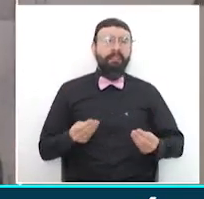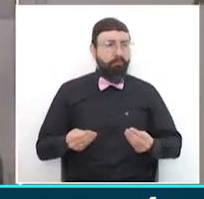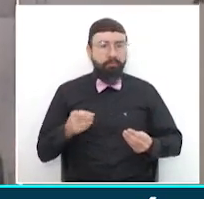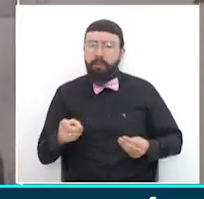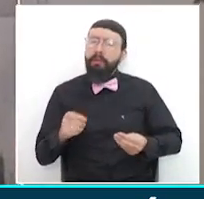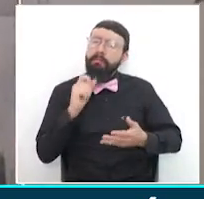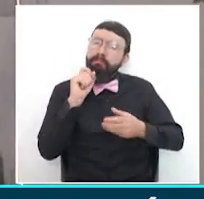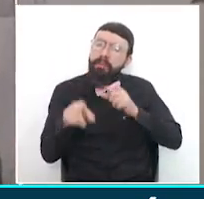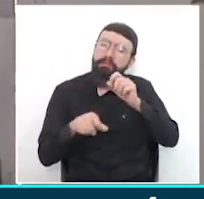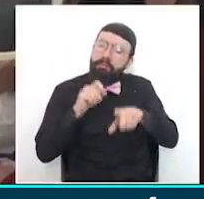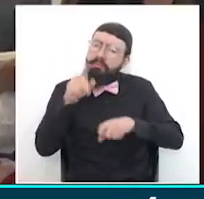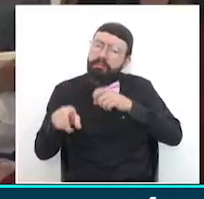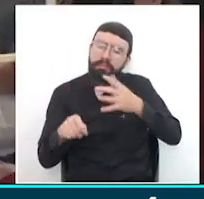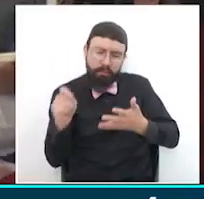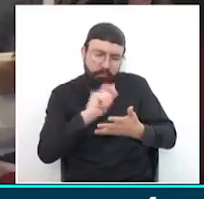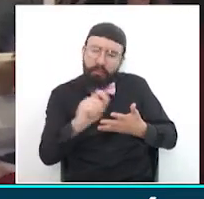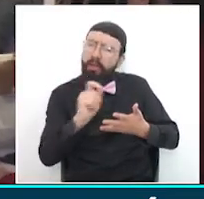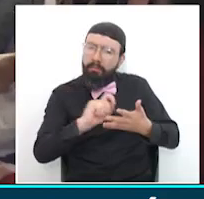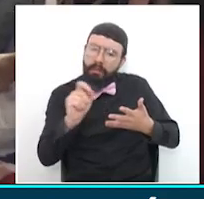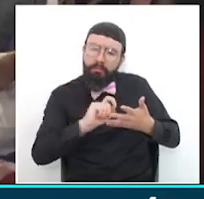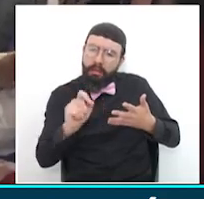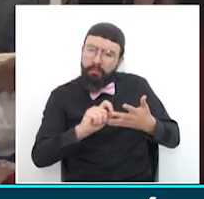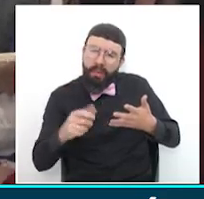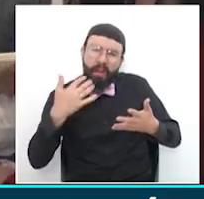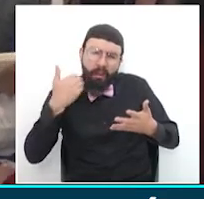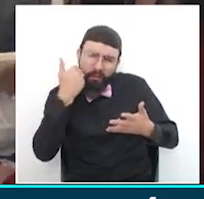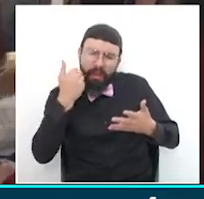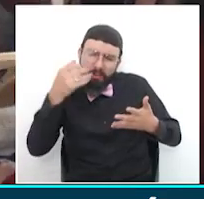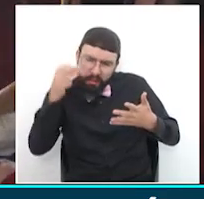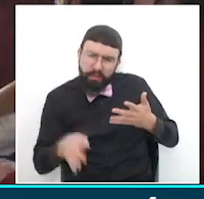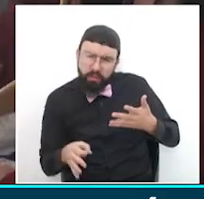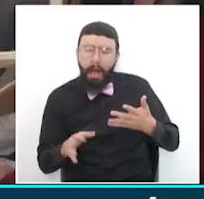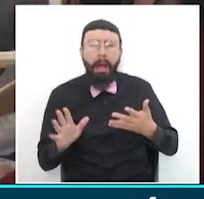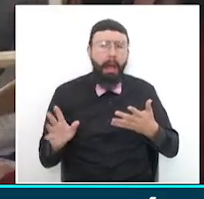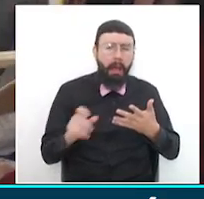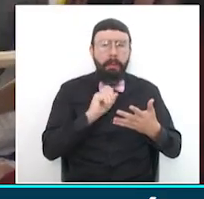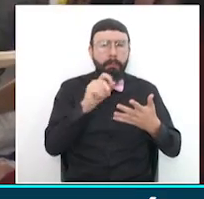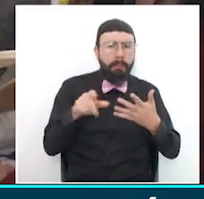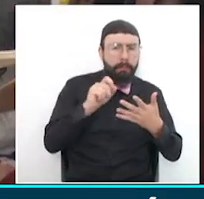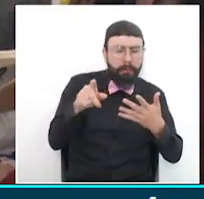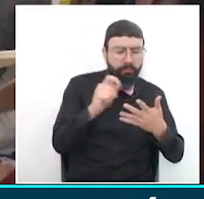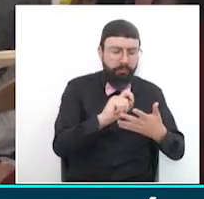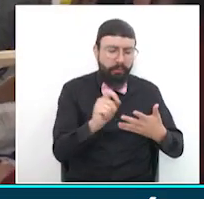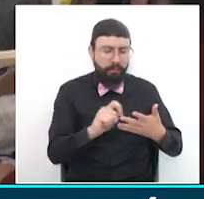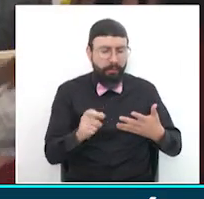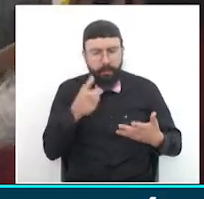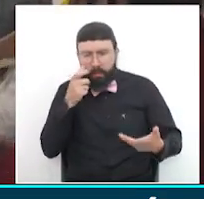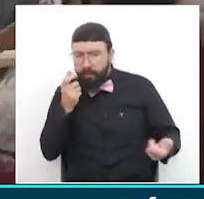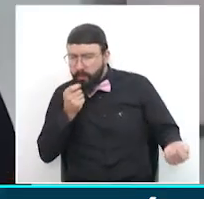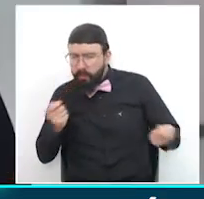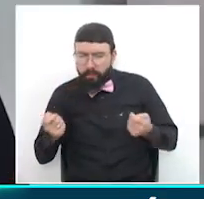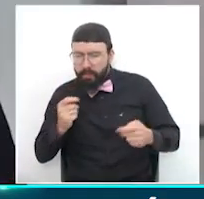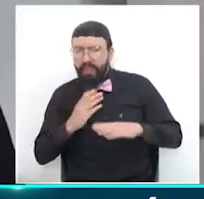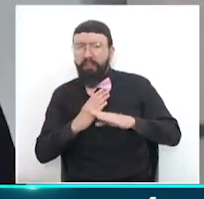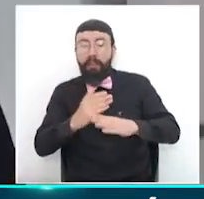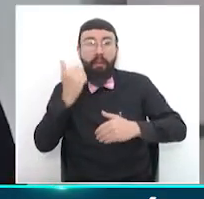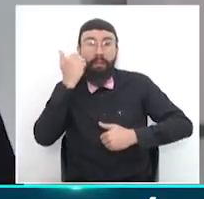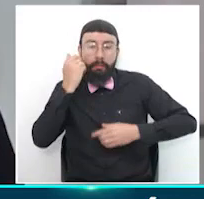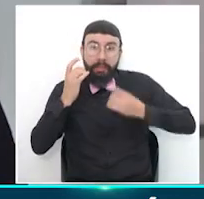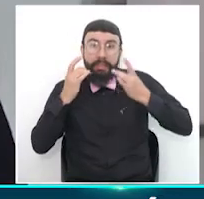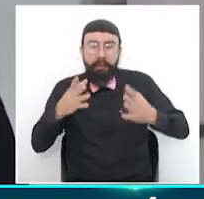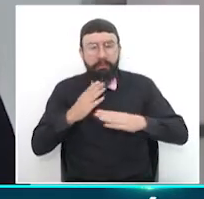para determinar si los síntomas son para la enfermedad y comienza el verdadero monitoreo para evitar complicaciones. Esta